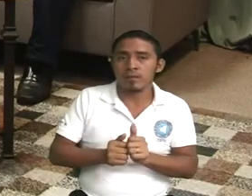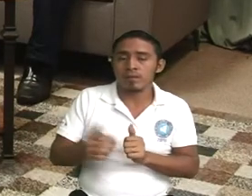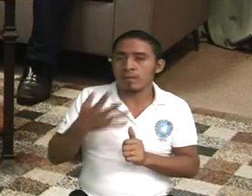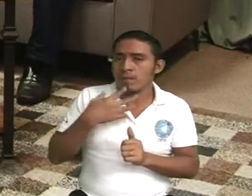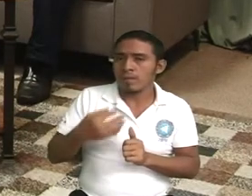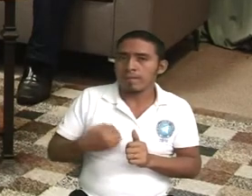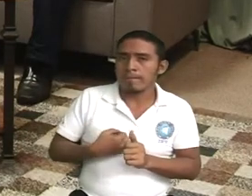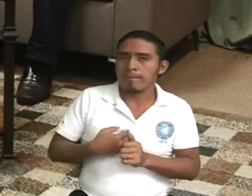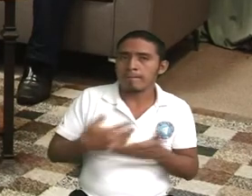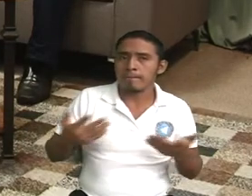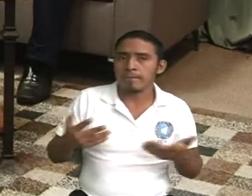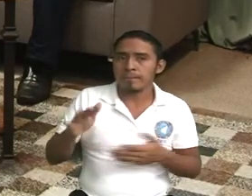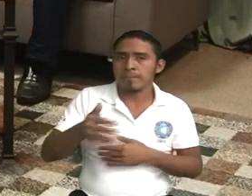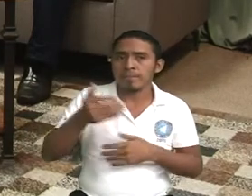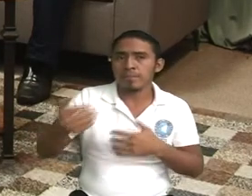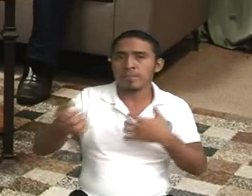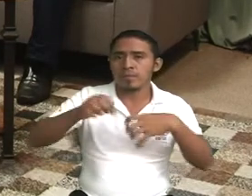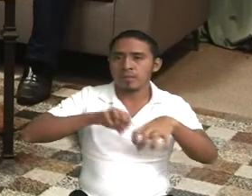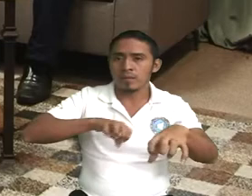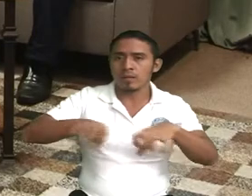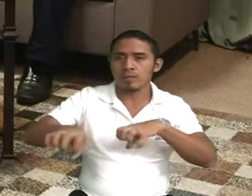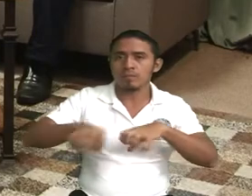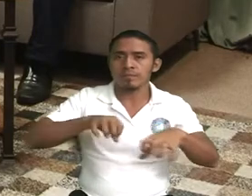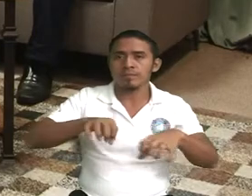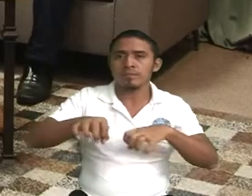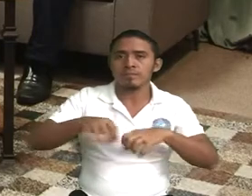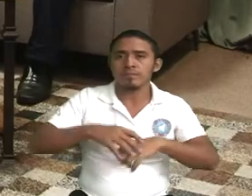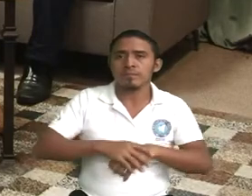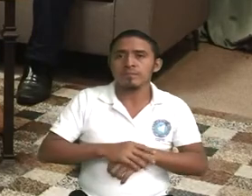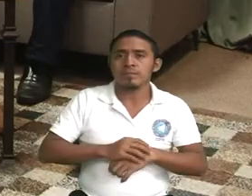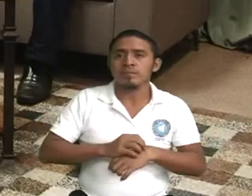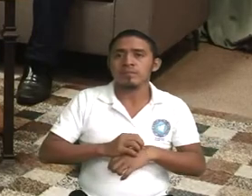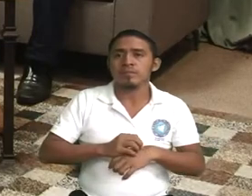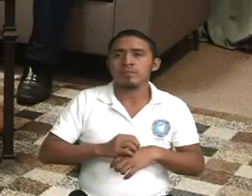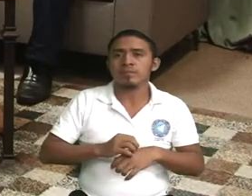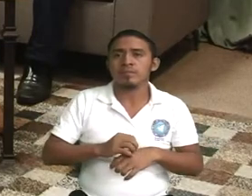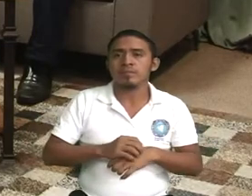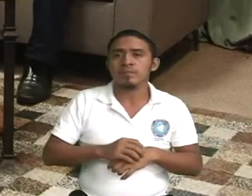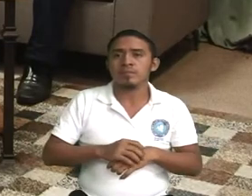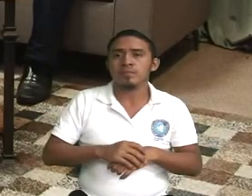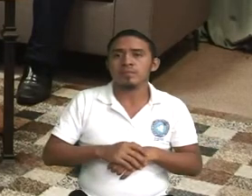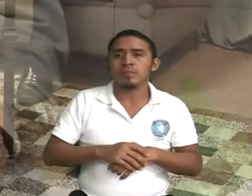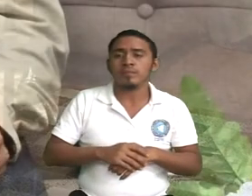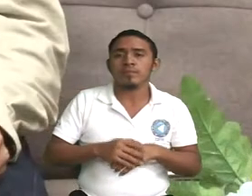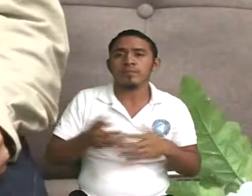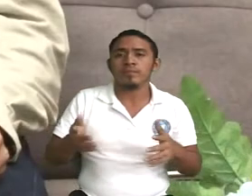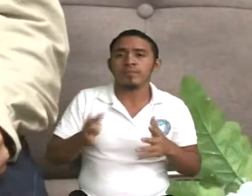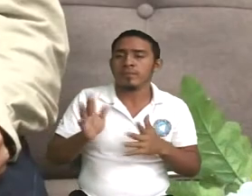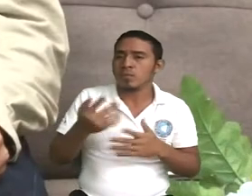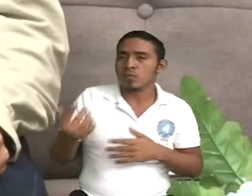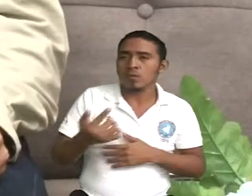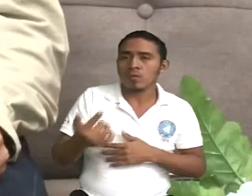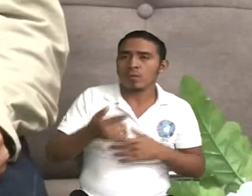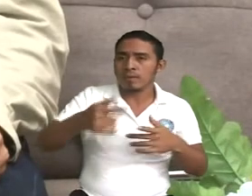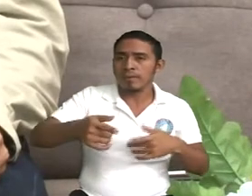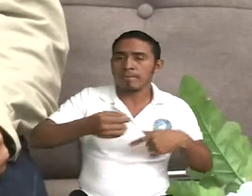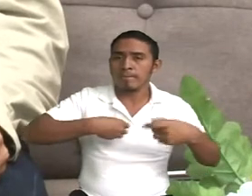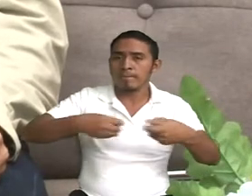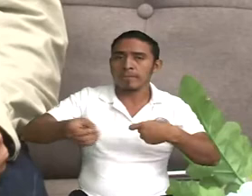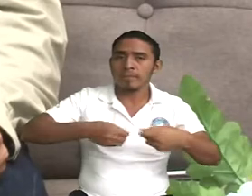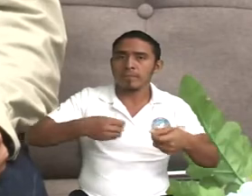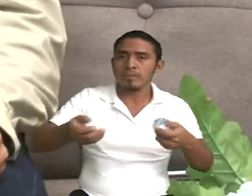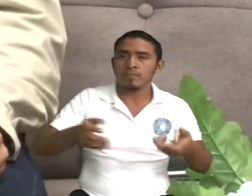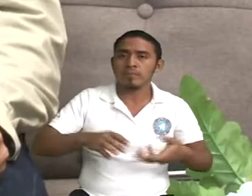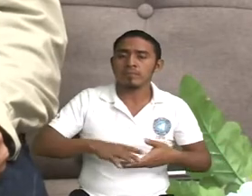decía que también había otras actividades, ¿no?, dentro de esta dinámica. Sí, únicamente para volver al tema de los emprendedores. Sí,